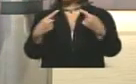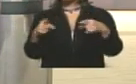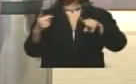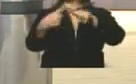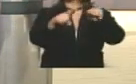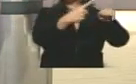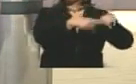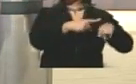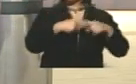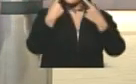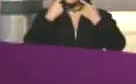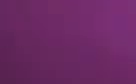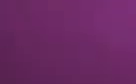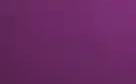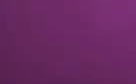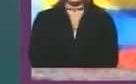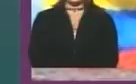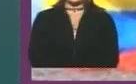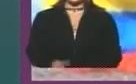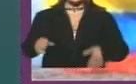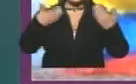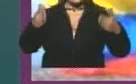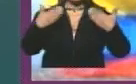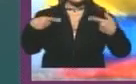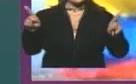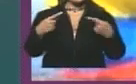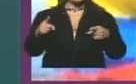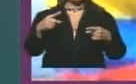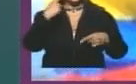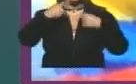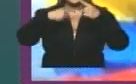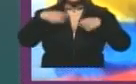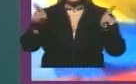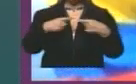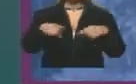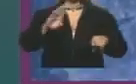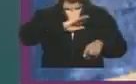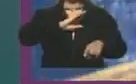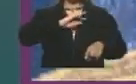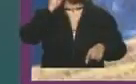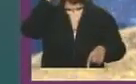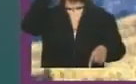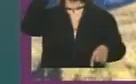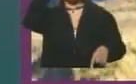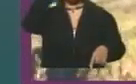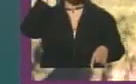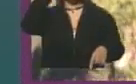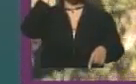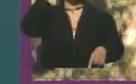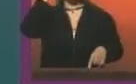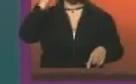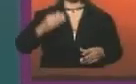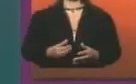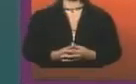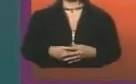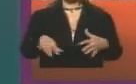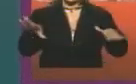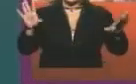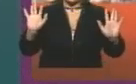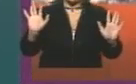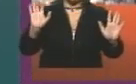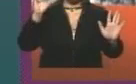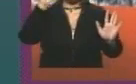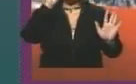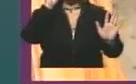son distintos. Que lo disfrutes. Cuando te hablan de música tradicional venezolana, ¿en qué piensas? A